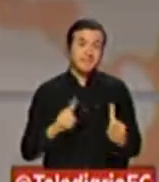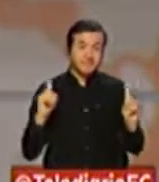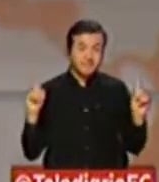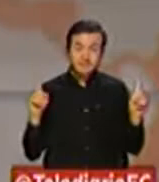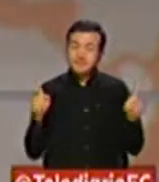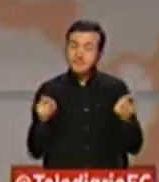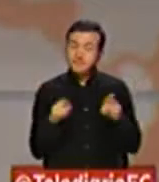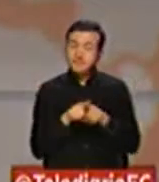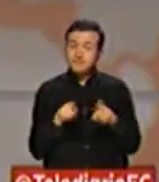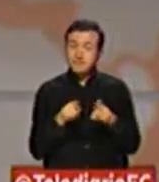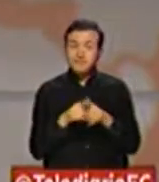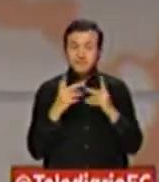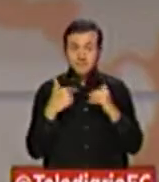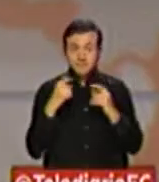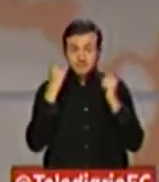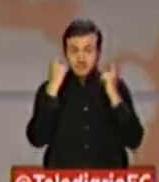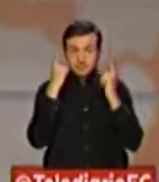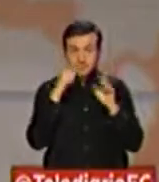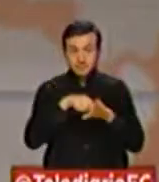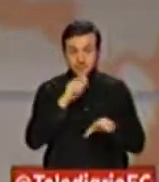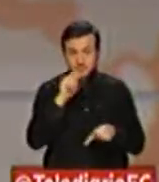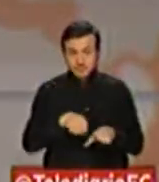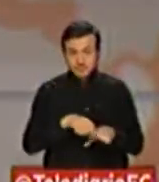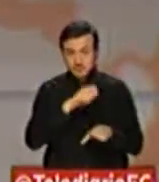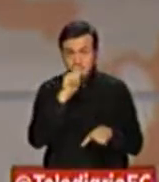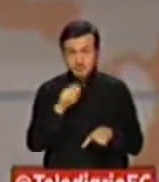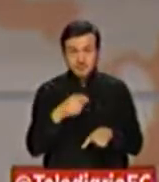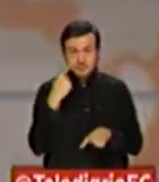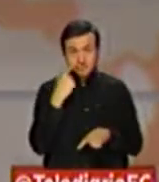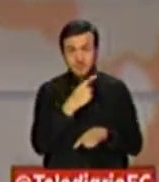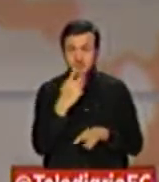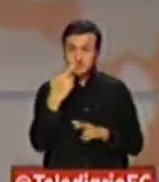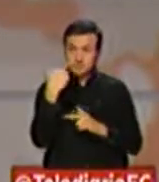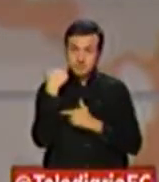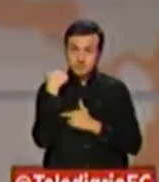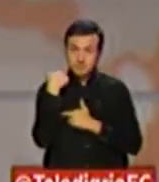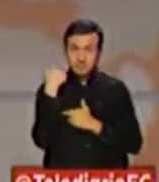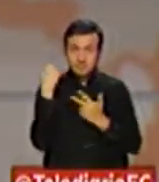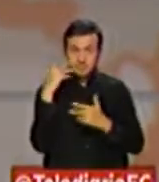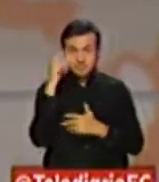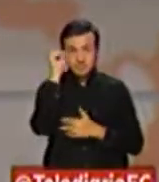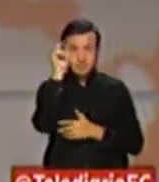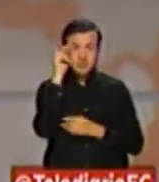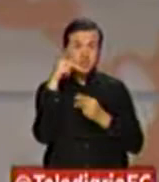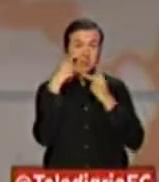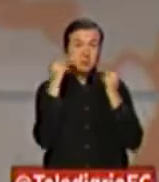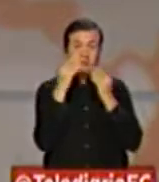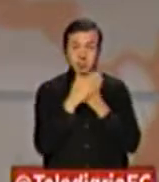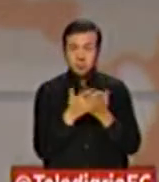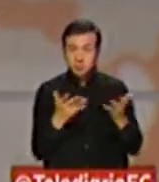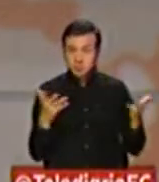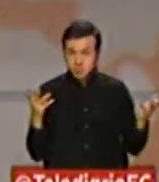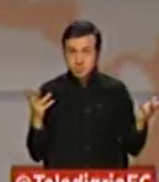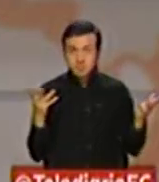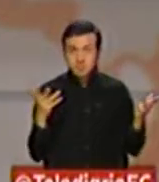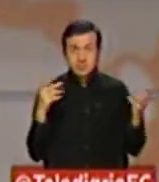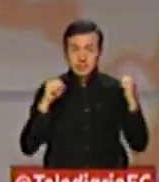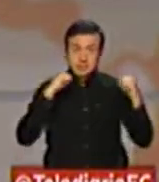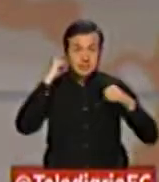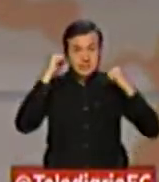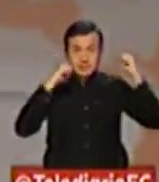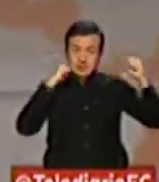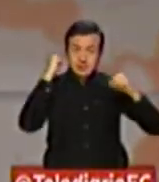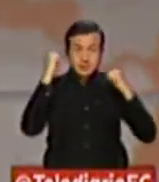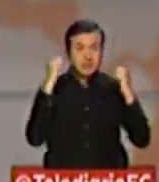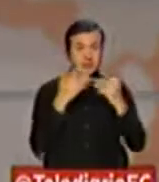mismo tiempo, y aquí un poco haciendo de abogada del diablo o asumiendo con responsabilidad el generar opinión pública, es decir, que la desesperación que